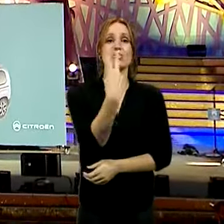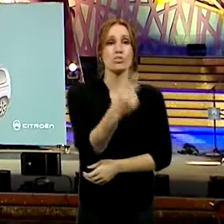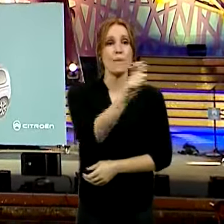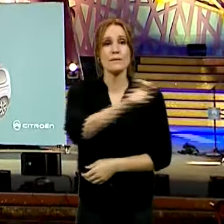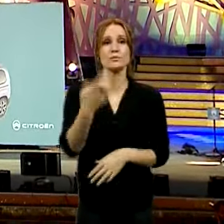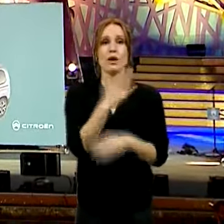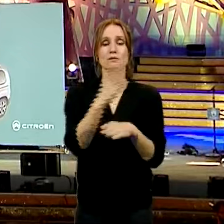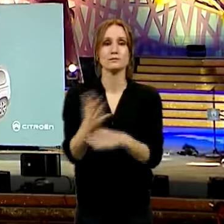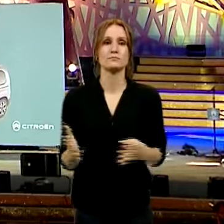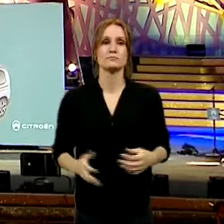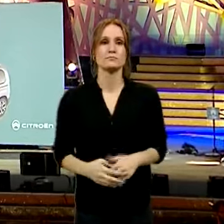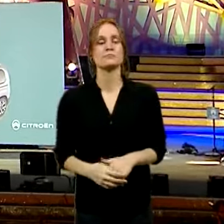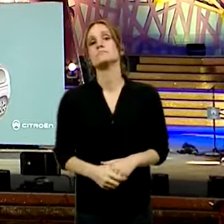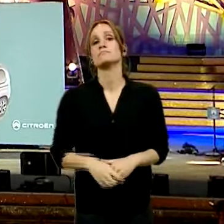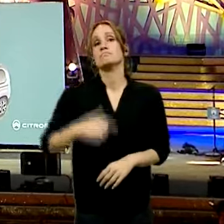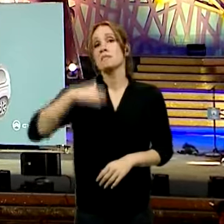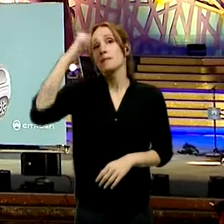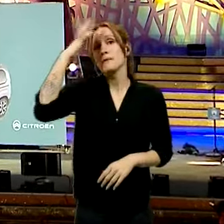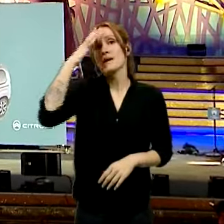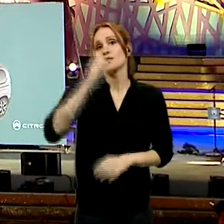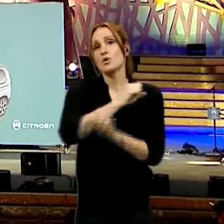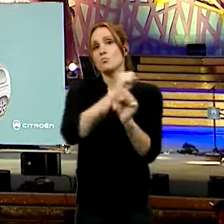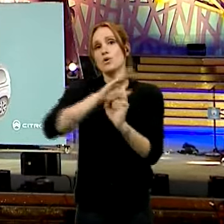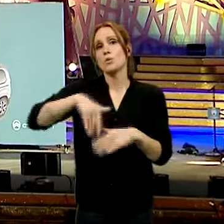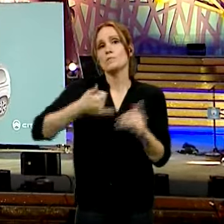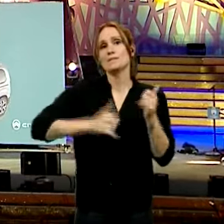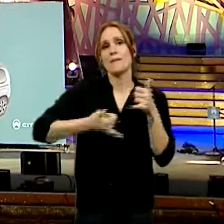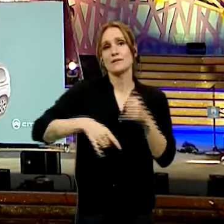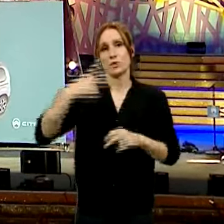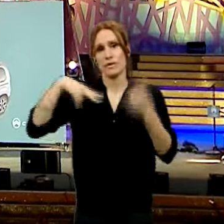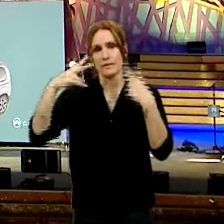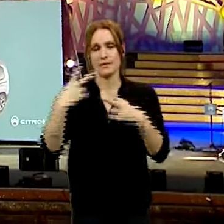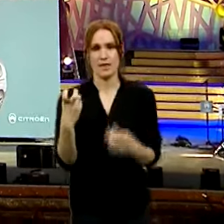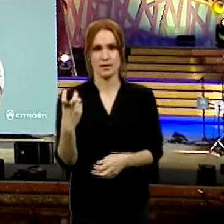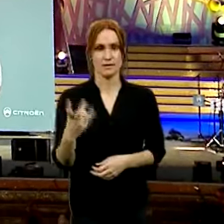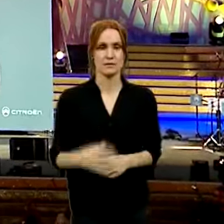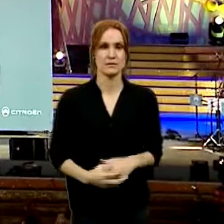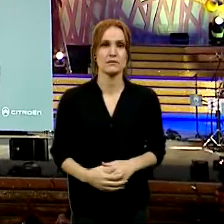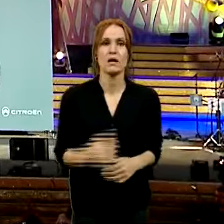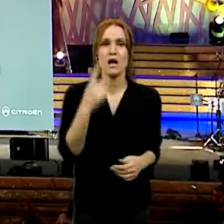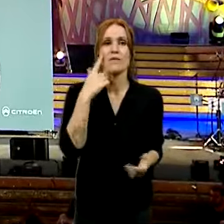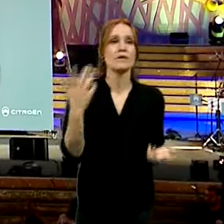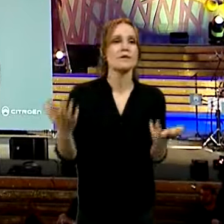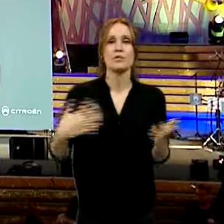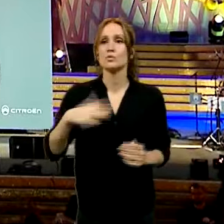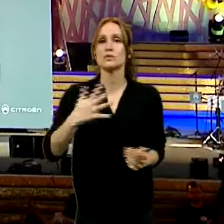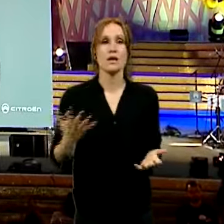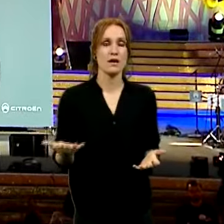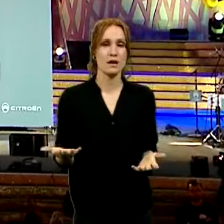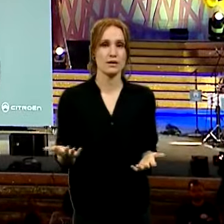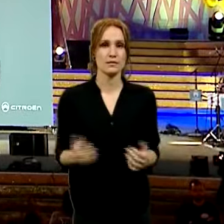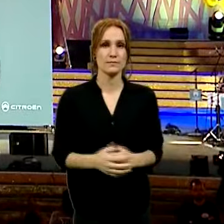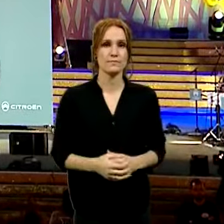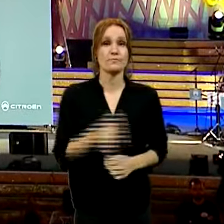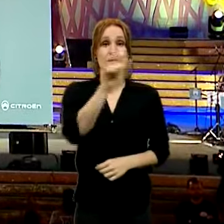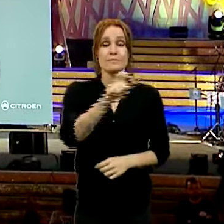más faltan. Me imagino que de las dos últimas murgas de Trapasones y Despistada. Vamos a ver si están por aquí. Nos faltan